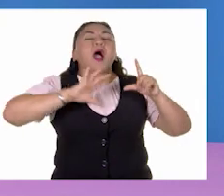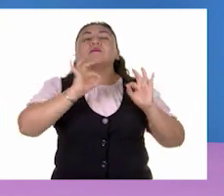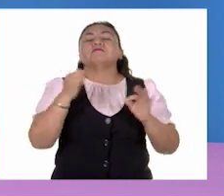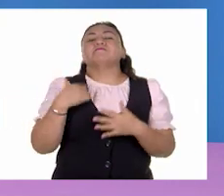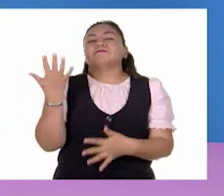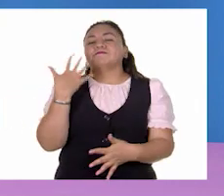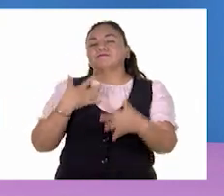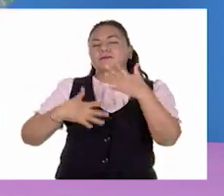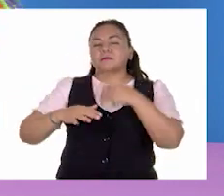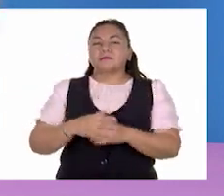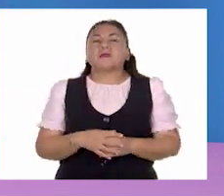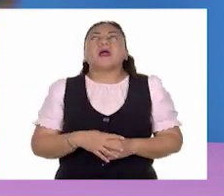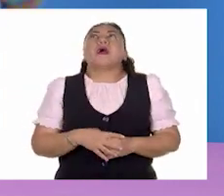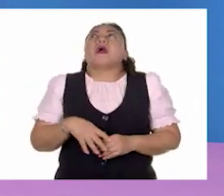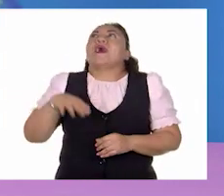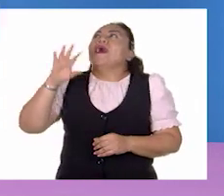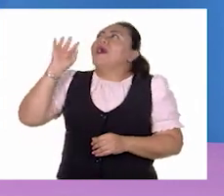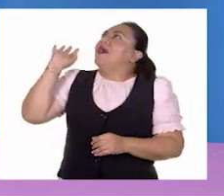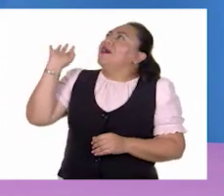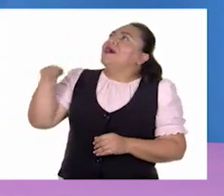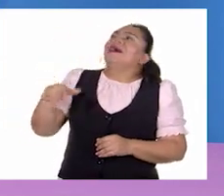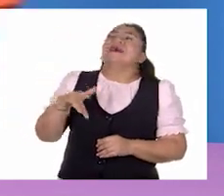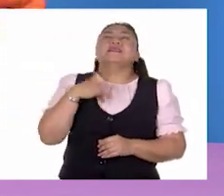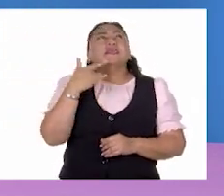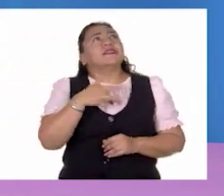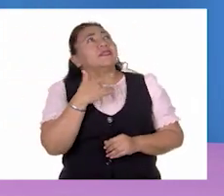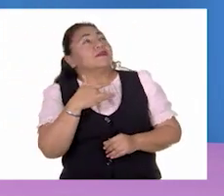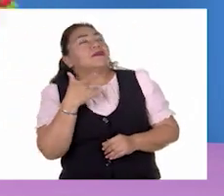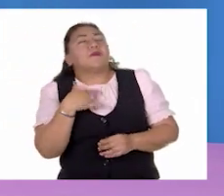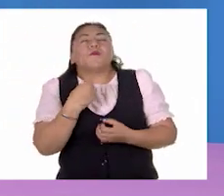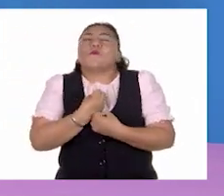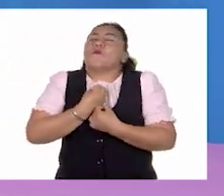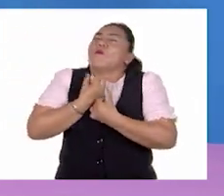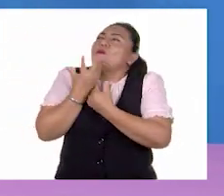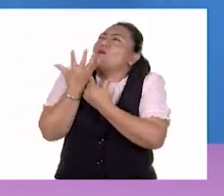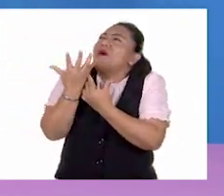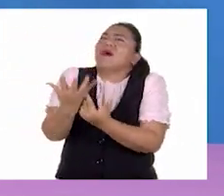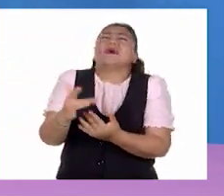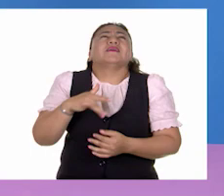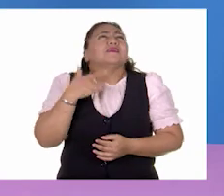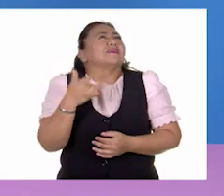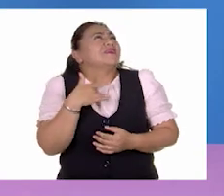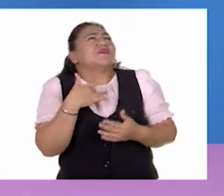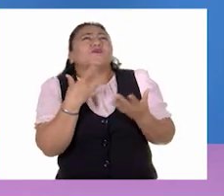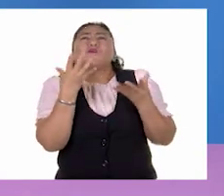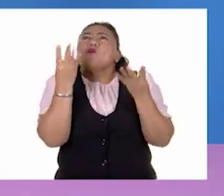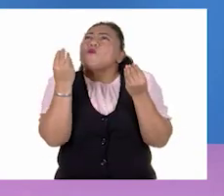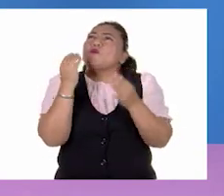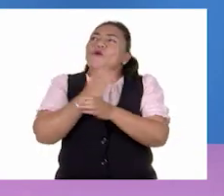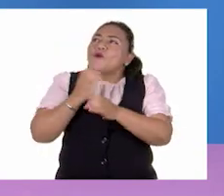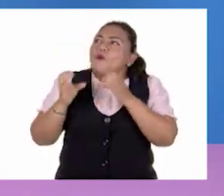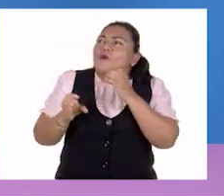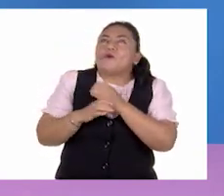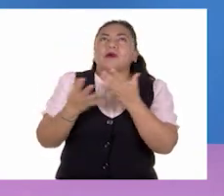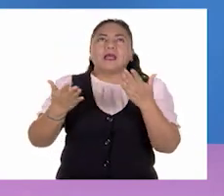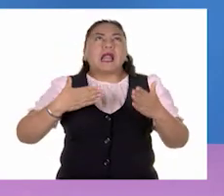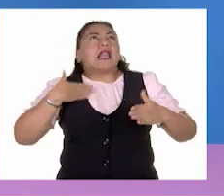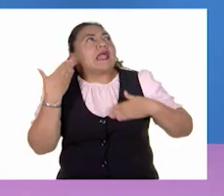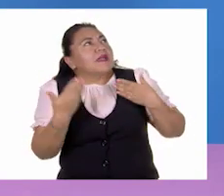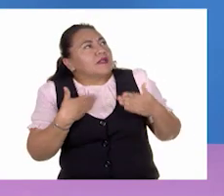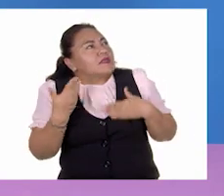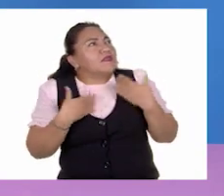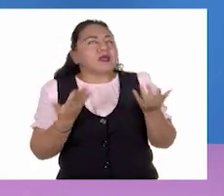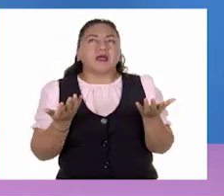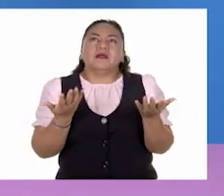los sentimientos! ¡Ay! Los poemas me hacen sentir tantas y tantas cosas como